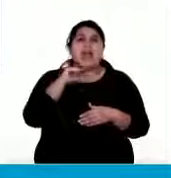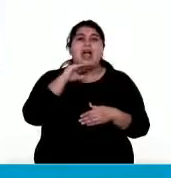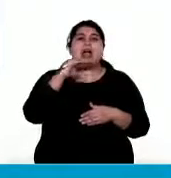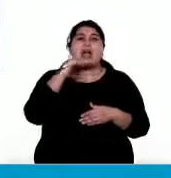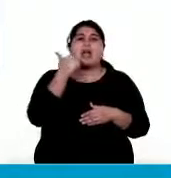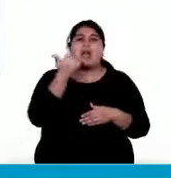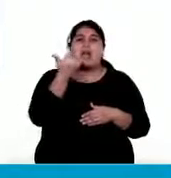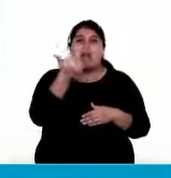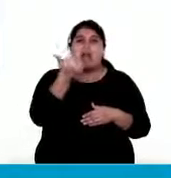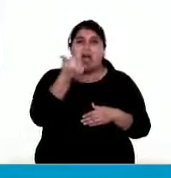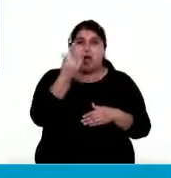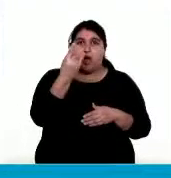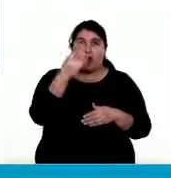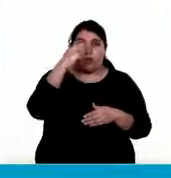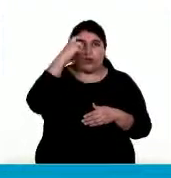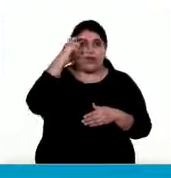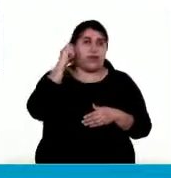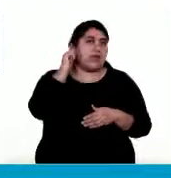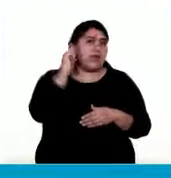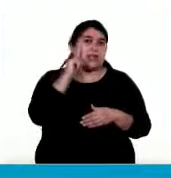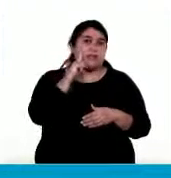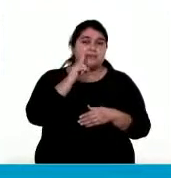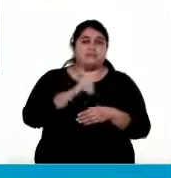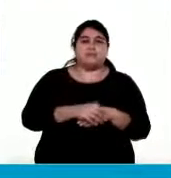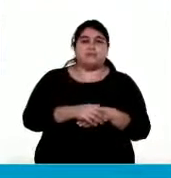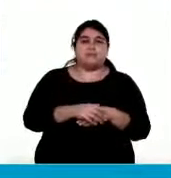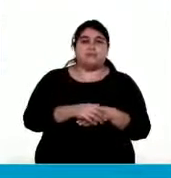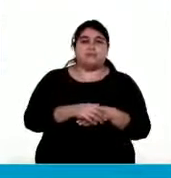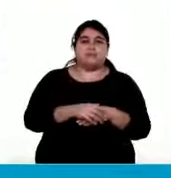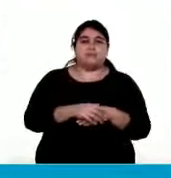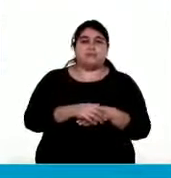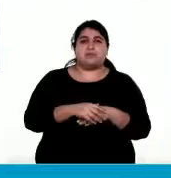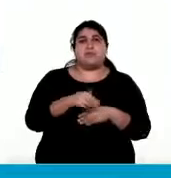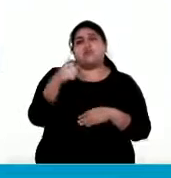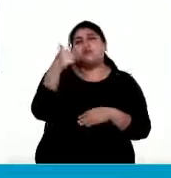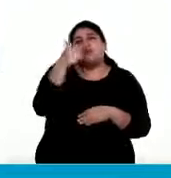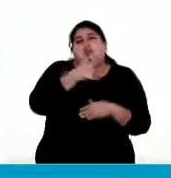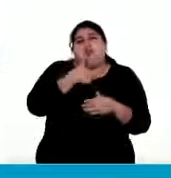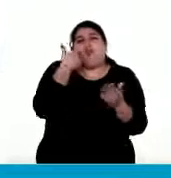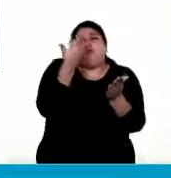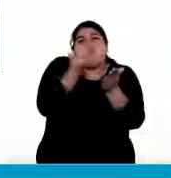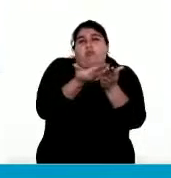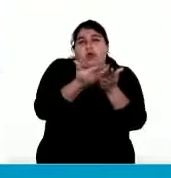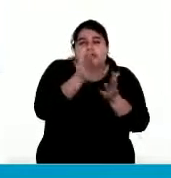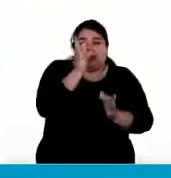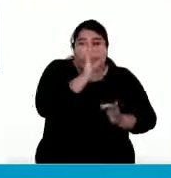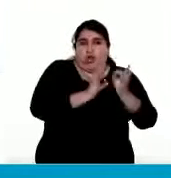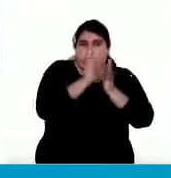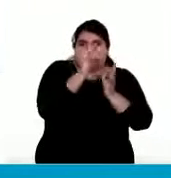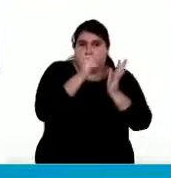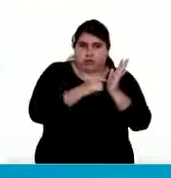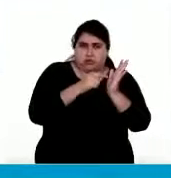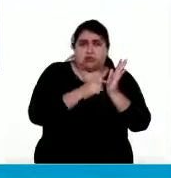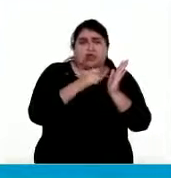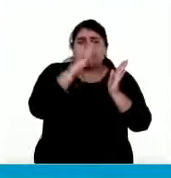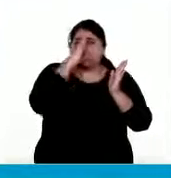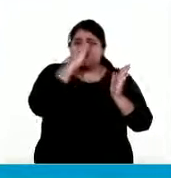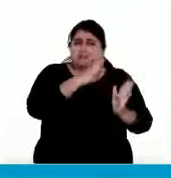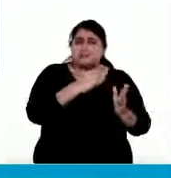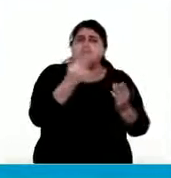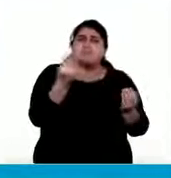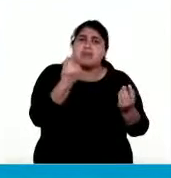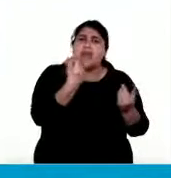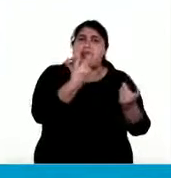Gracias, señor presidente. Vengo a proponer un proyecto que apunta a brindar